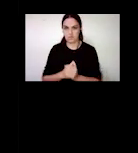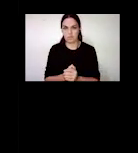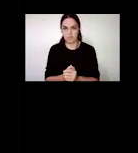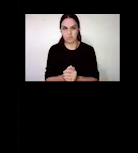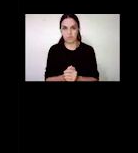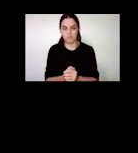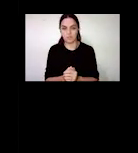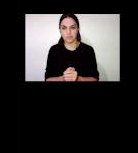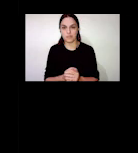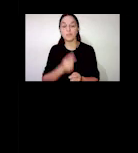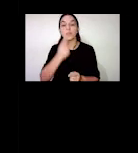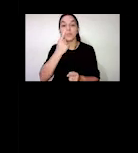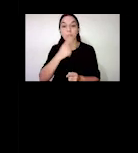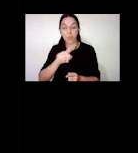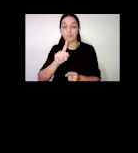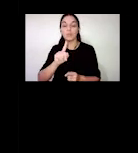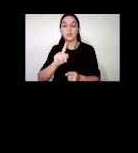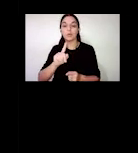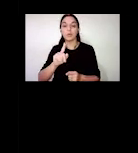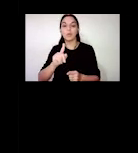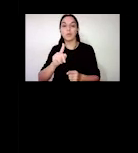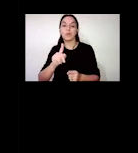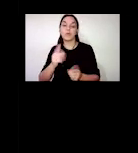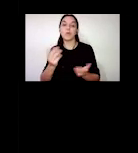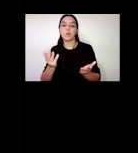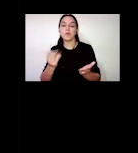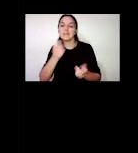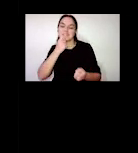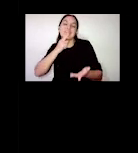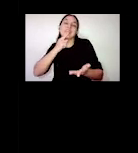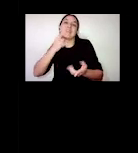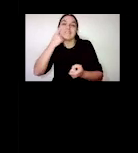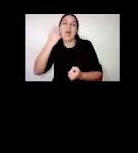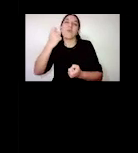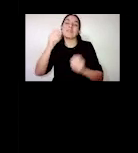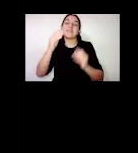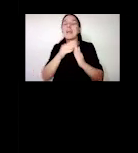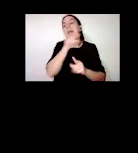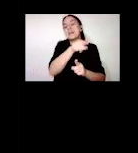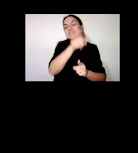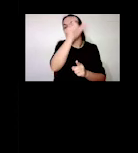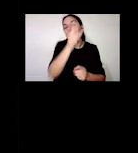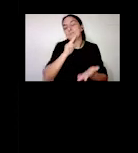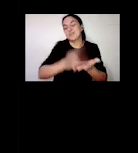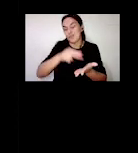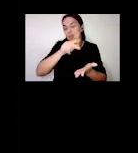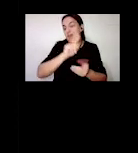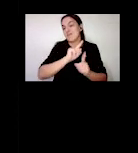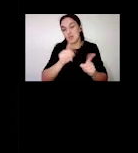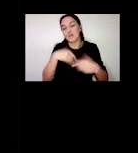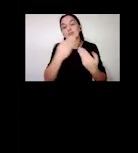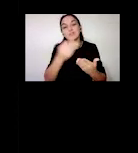Una vez que, si no se puede dirimir dónde tiene su casa habitación el contribuyente, hay que pasar a un segundo